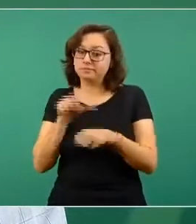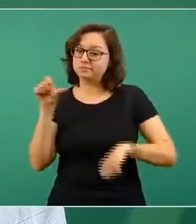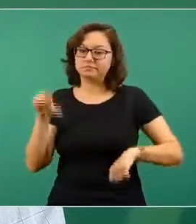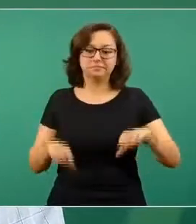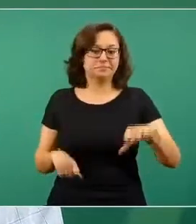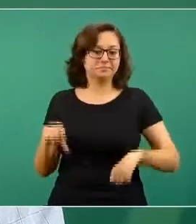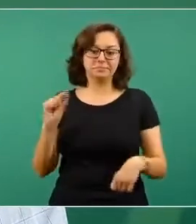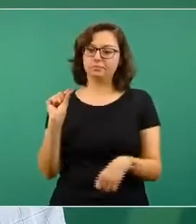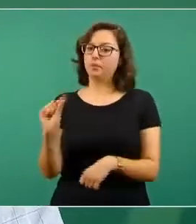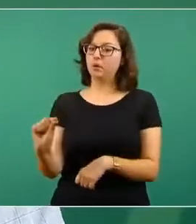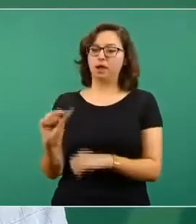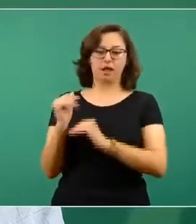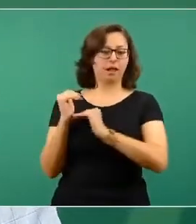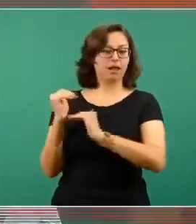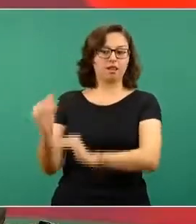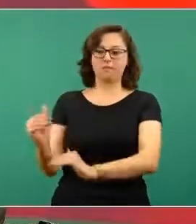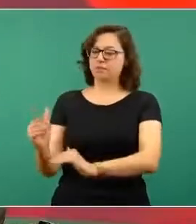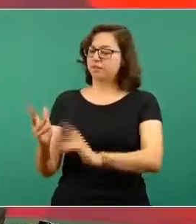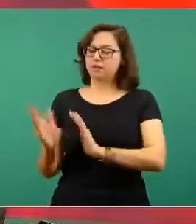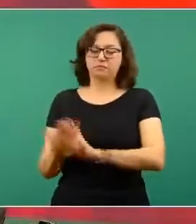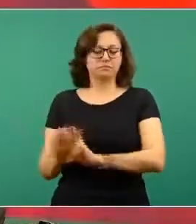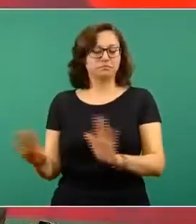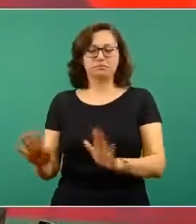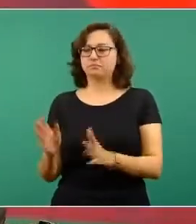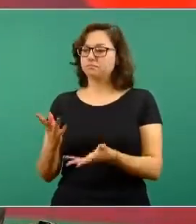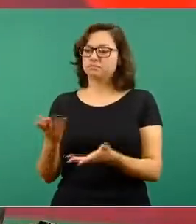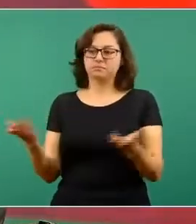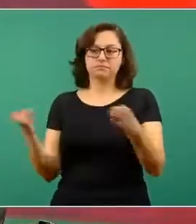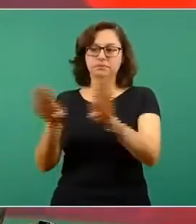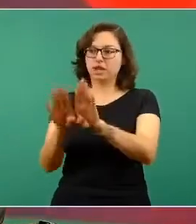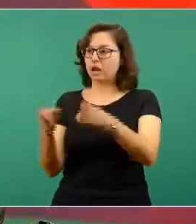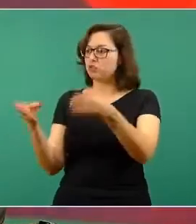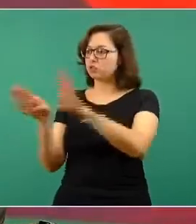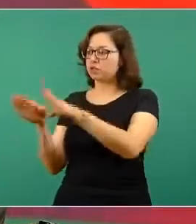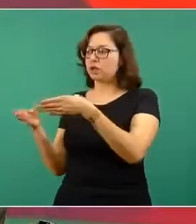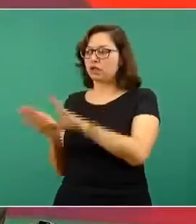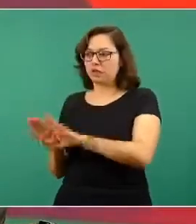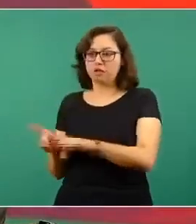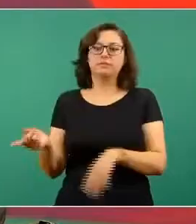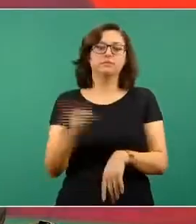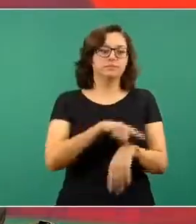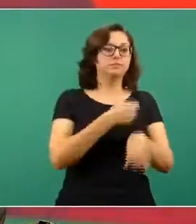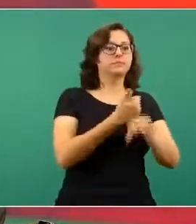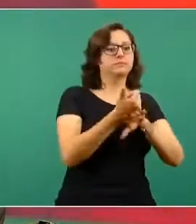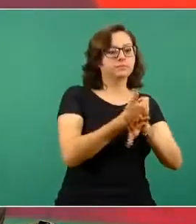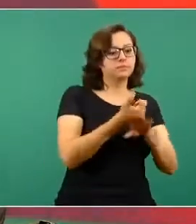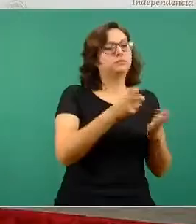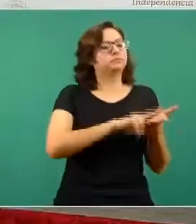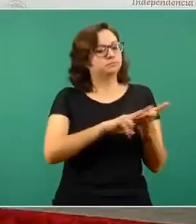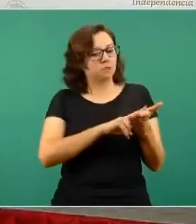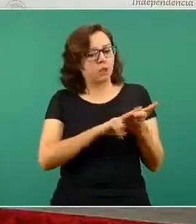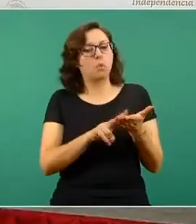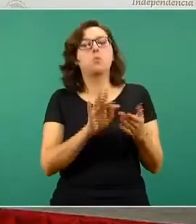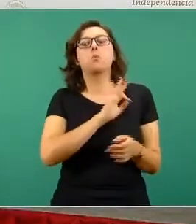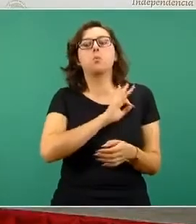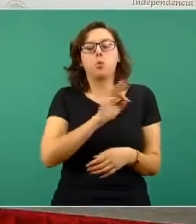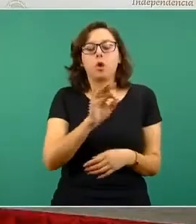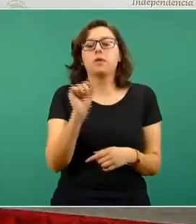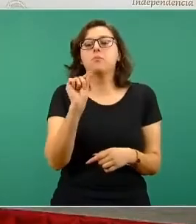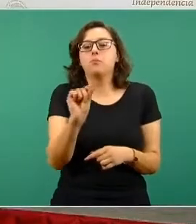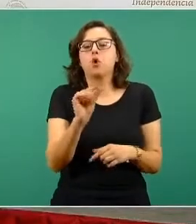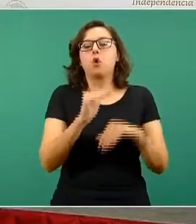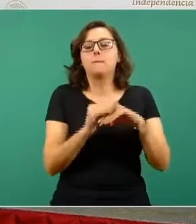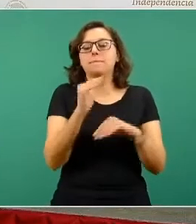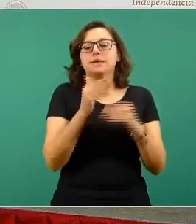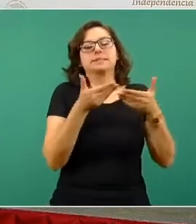limitadas y las recomendaciones es que muchas de ellas no se lleven a cabo, y solo cuando estoy en amarillo amarillo o en verde, algunas de ellas pueden